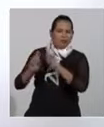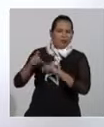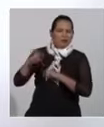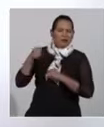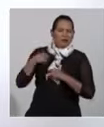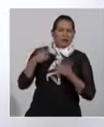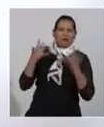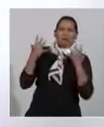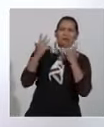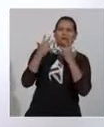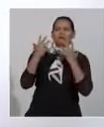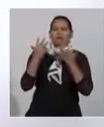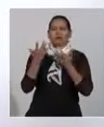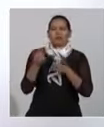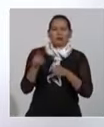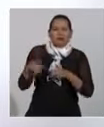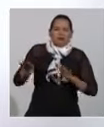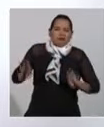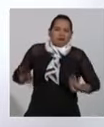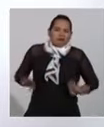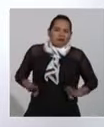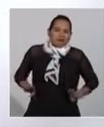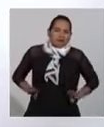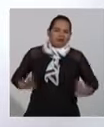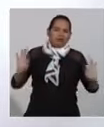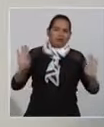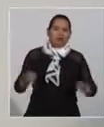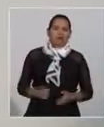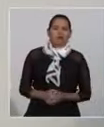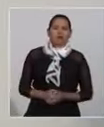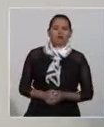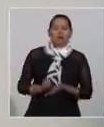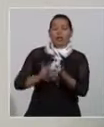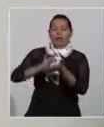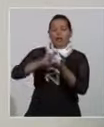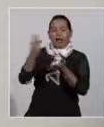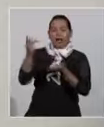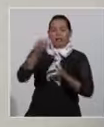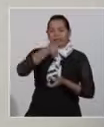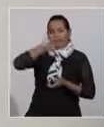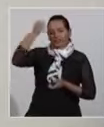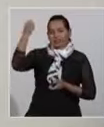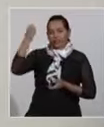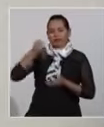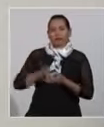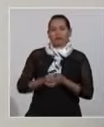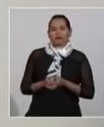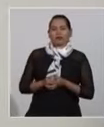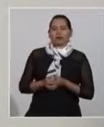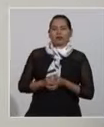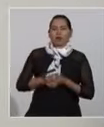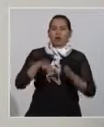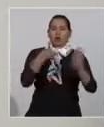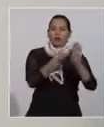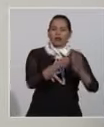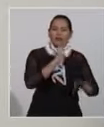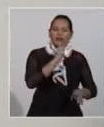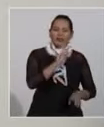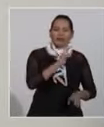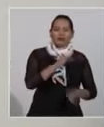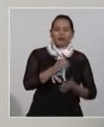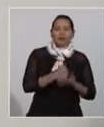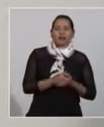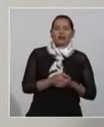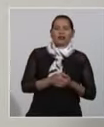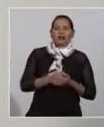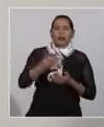desconcertado por su comportamiento. Gracias, candidato. Contrarréplica para la candidata de la coalición por Puebla